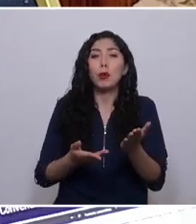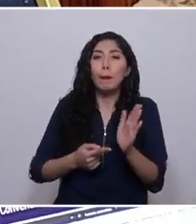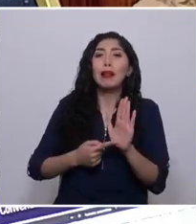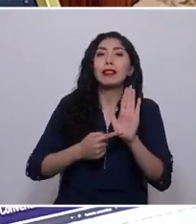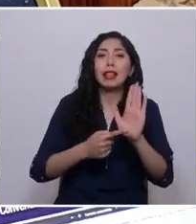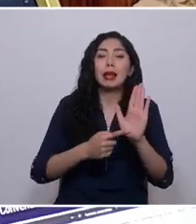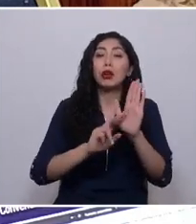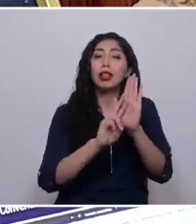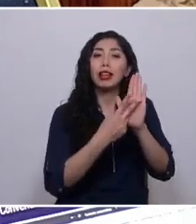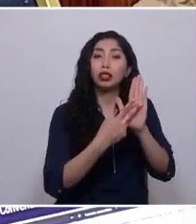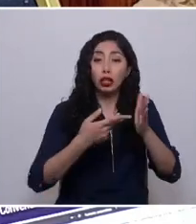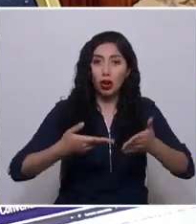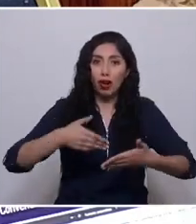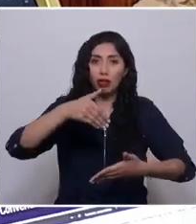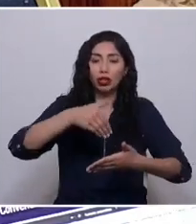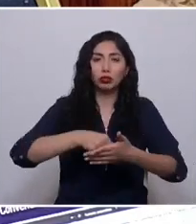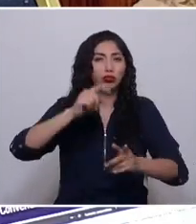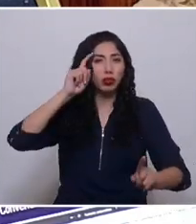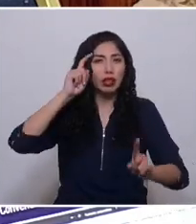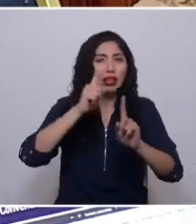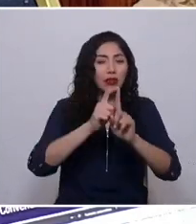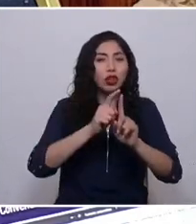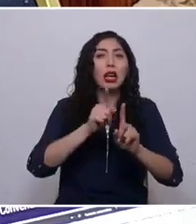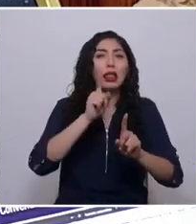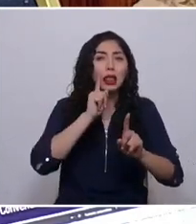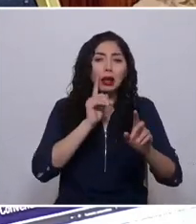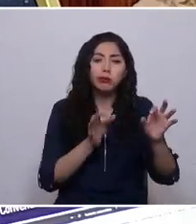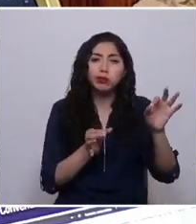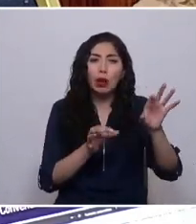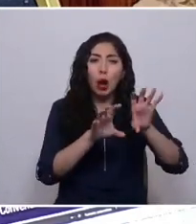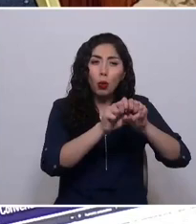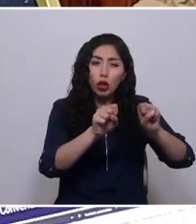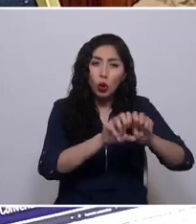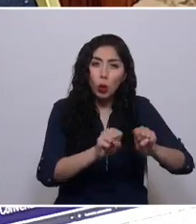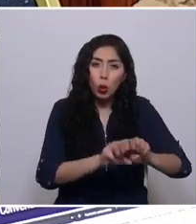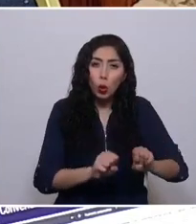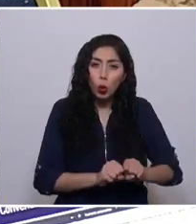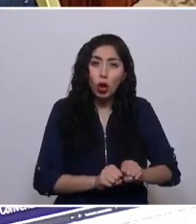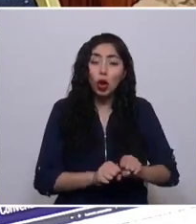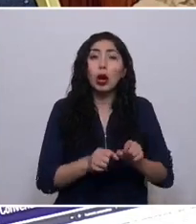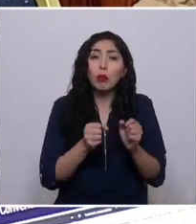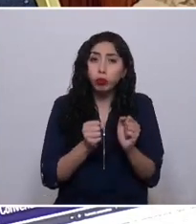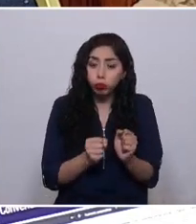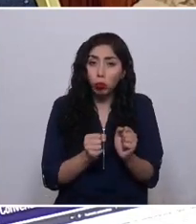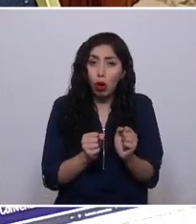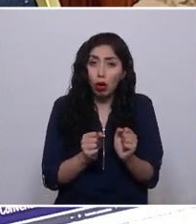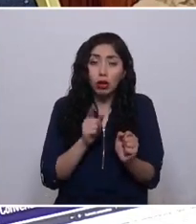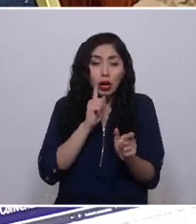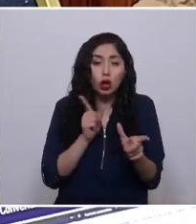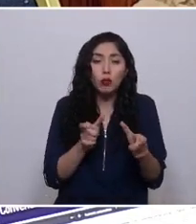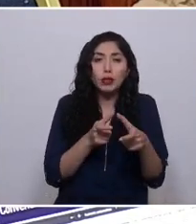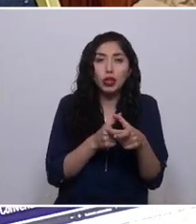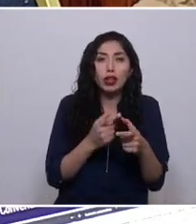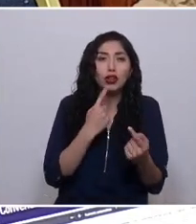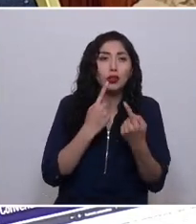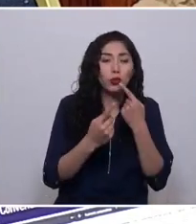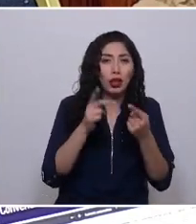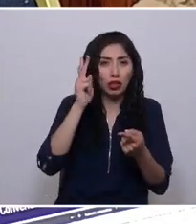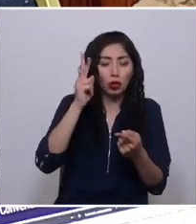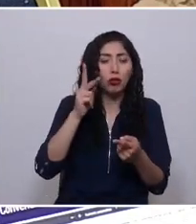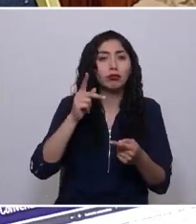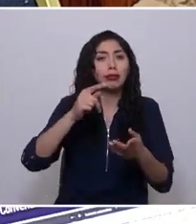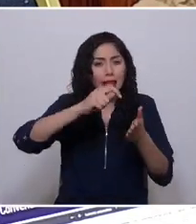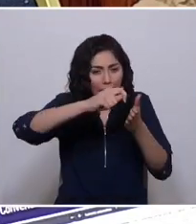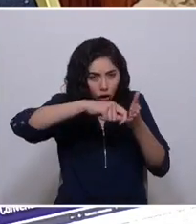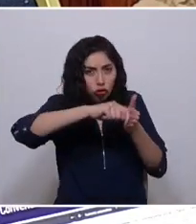a votación con el fin de establecer un contenido de acuerdos que alcance la Comisión de Consulta Indígena, reconociendo tres derechos internacionales